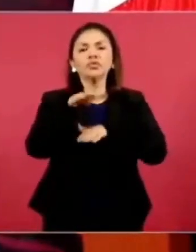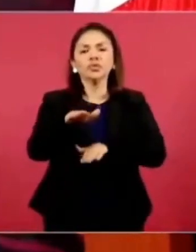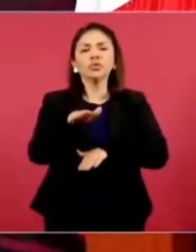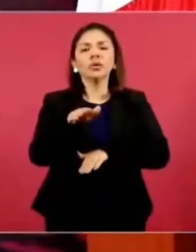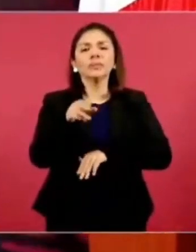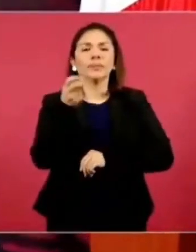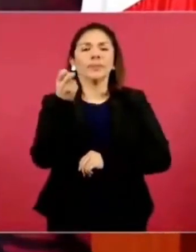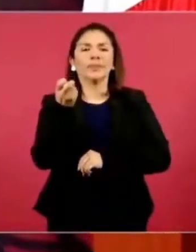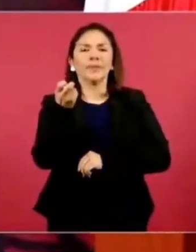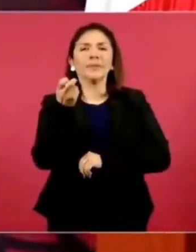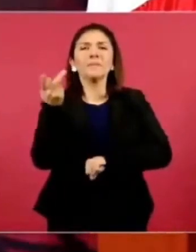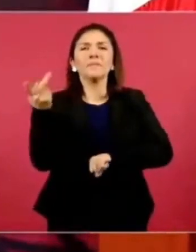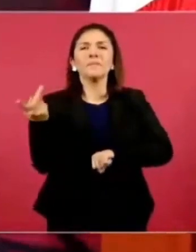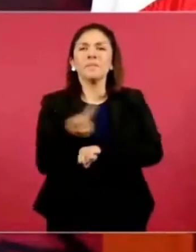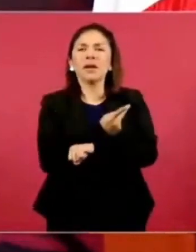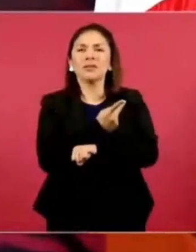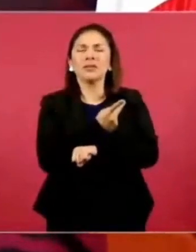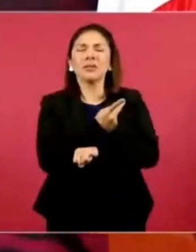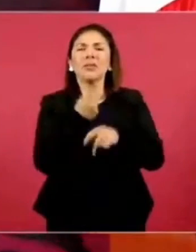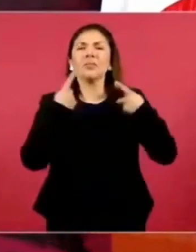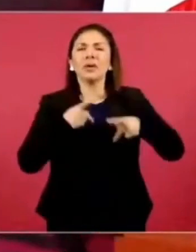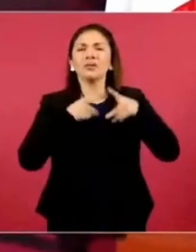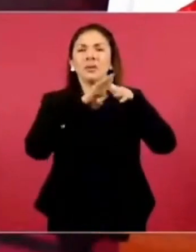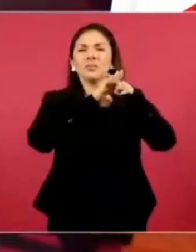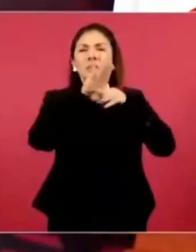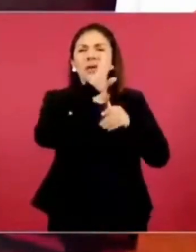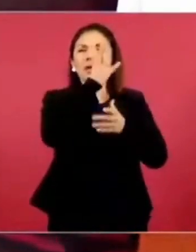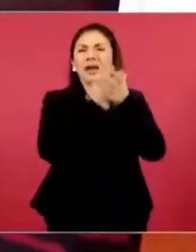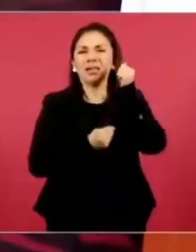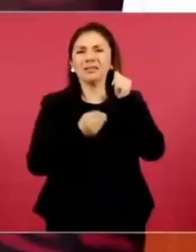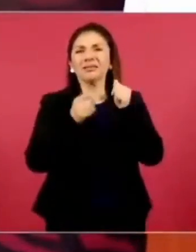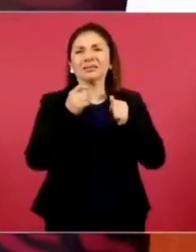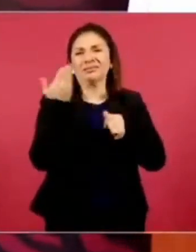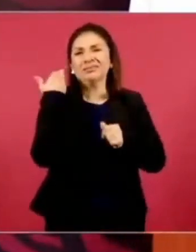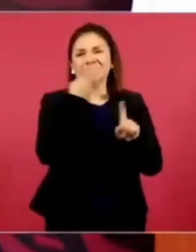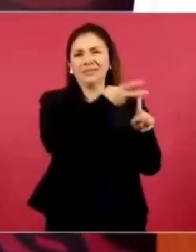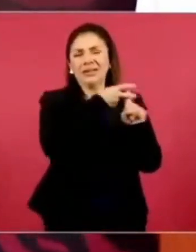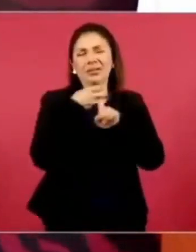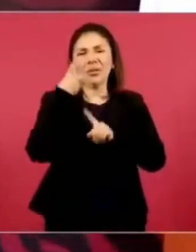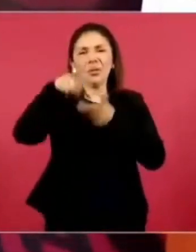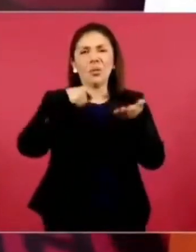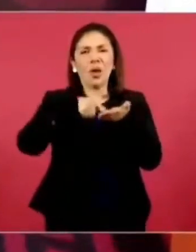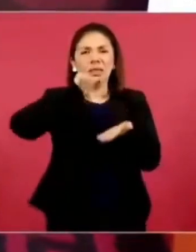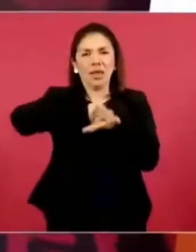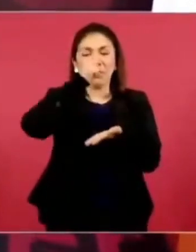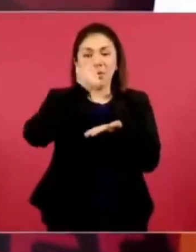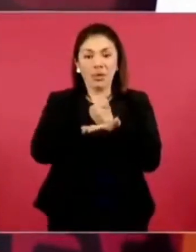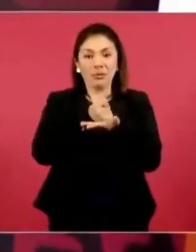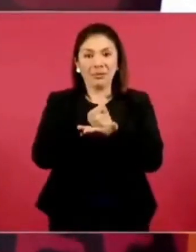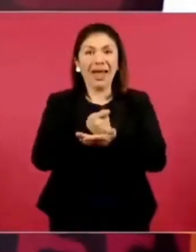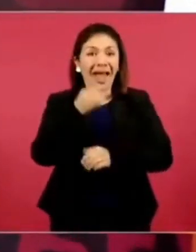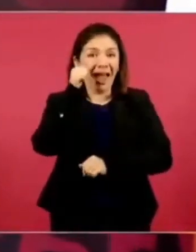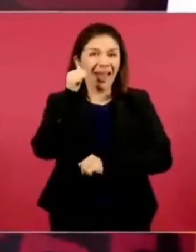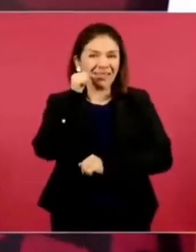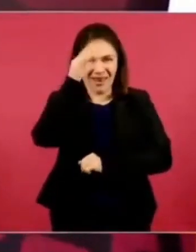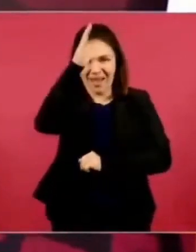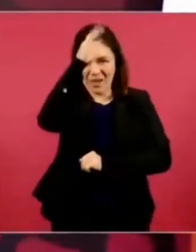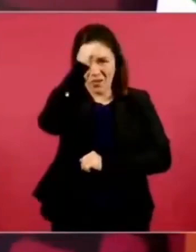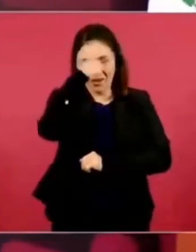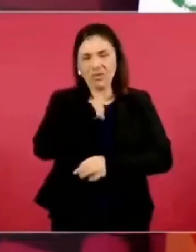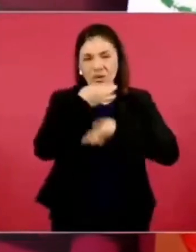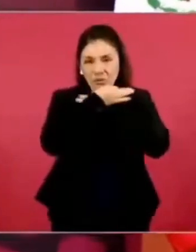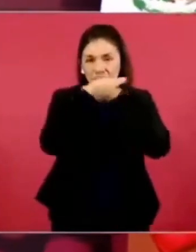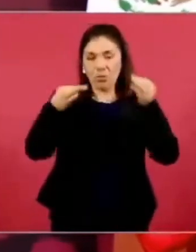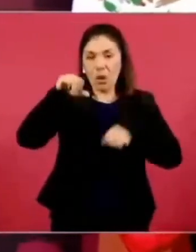caso de los migrantes secuestrados en Tamaulipas. Quedamos ayer en